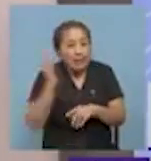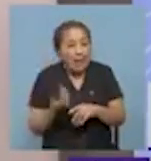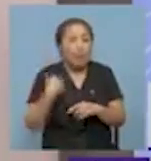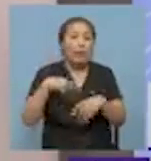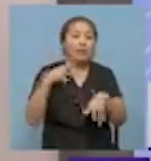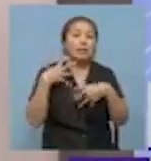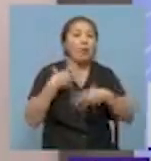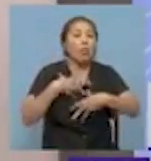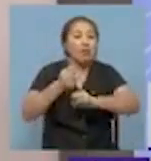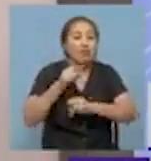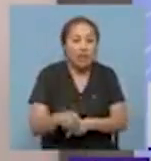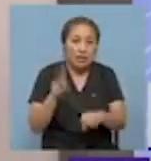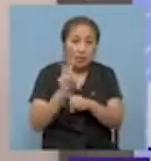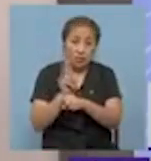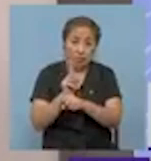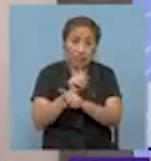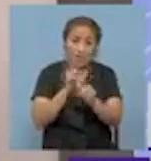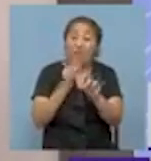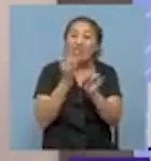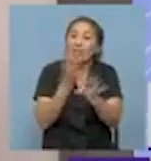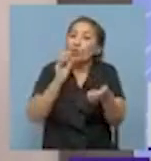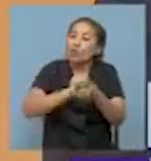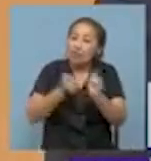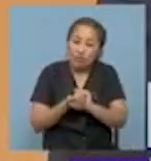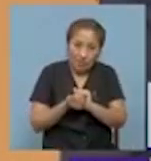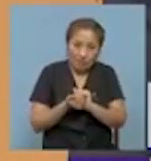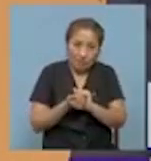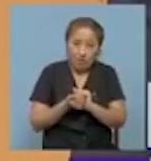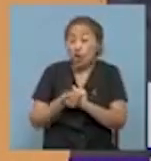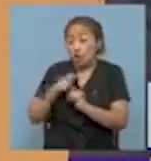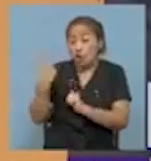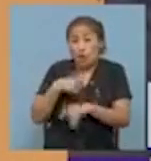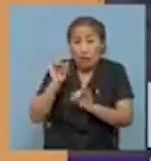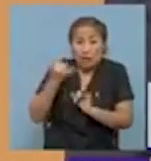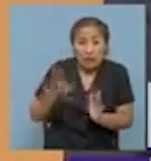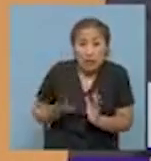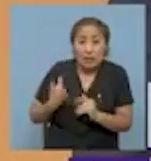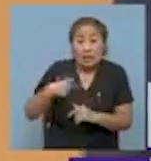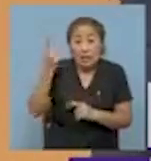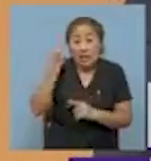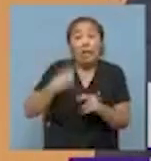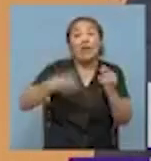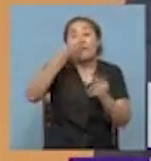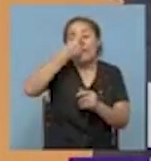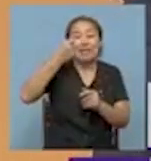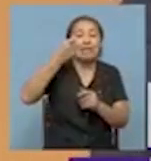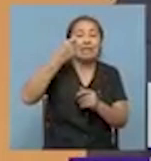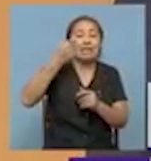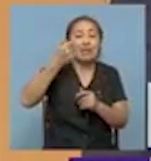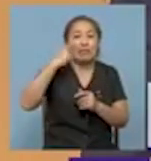está el límite pero eso sería educación sexual claro nosotros queremos esa educación sexual la ley 26.150